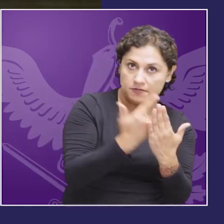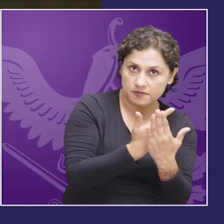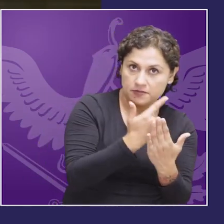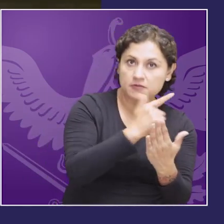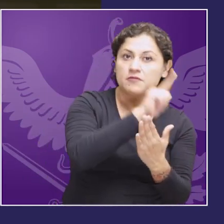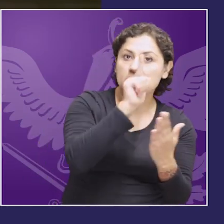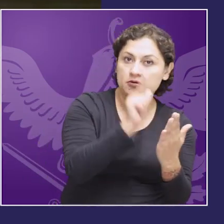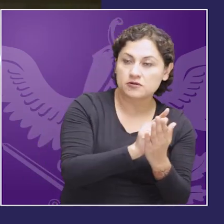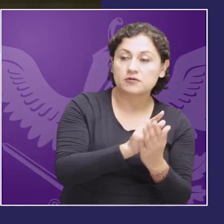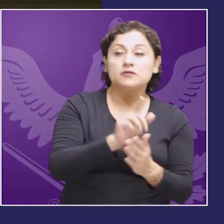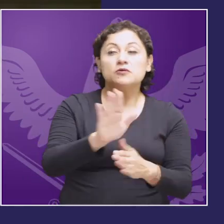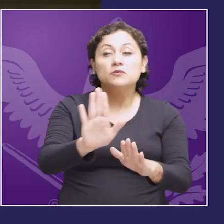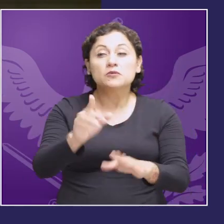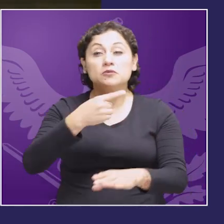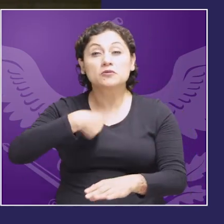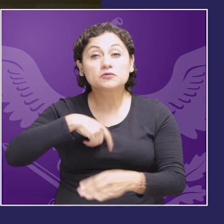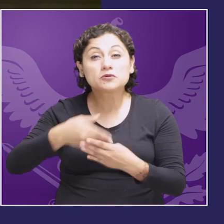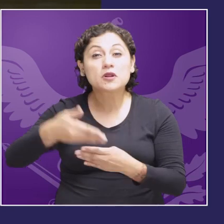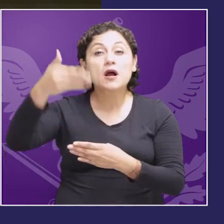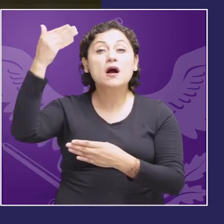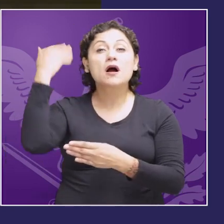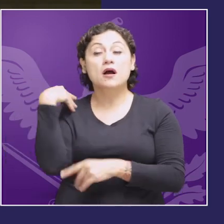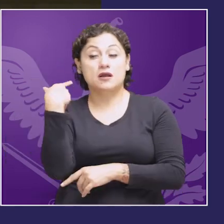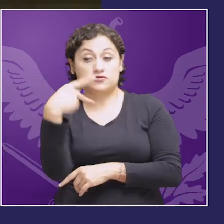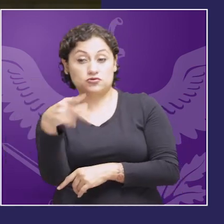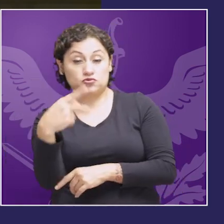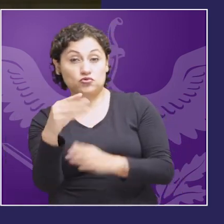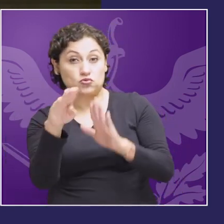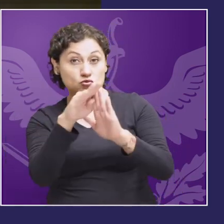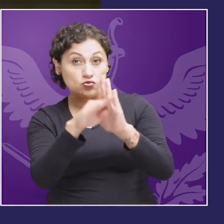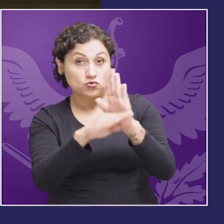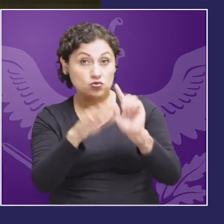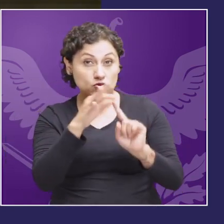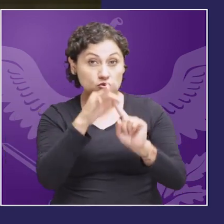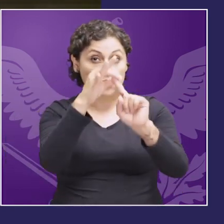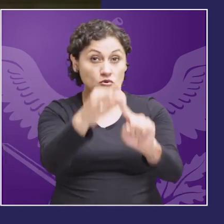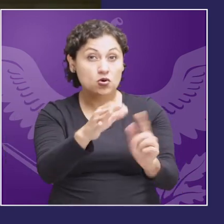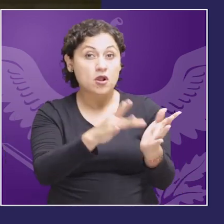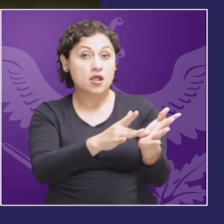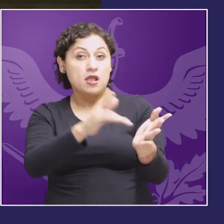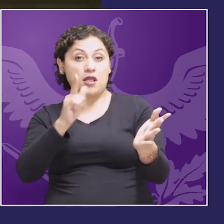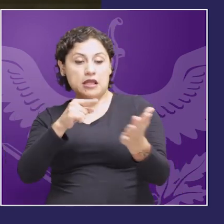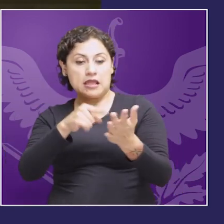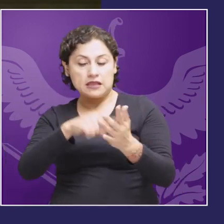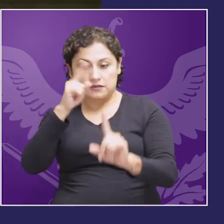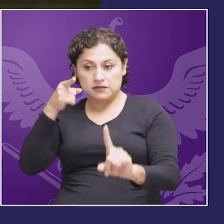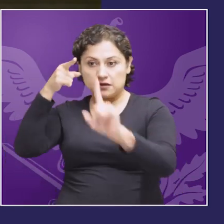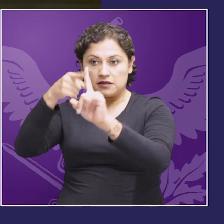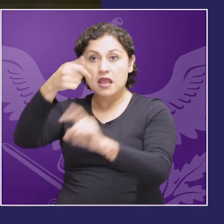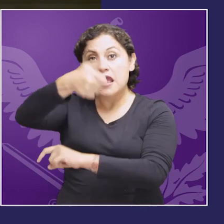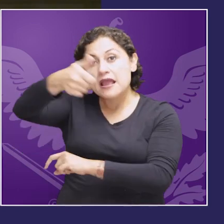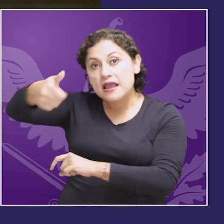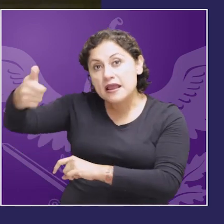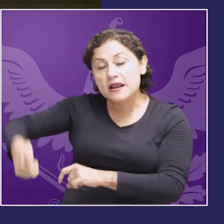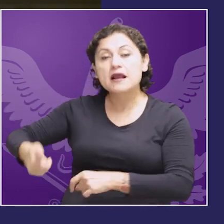Ustedes tienen protocolos, de hecho nosotras abrevamos de su primer protocolo hace muchos años, que era realmente un protocolo interesante con la idea